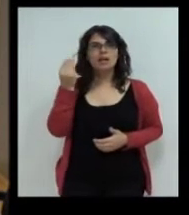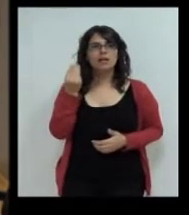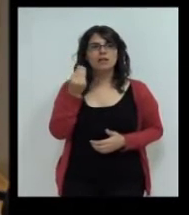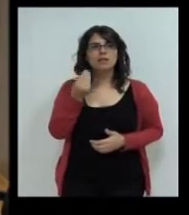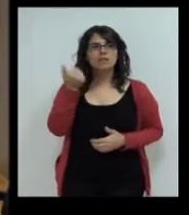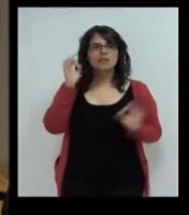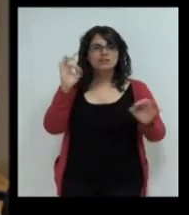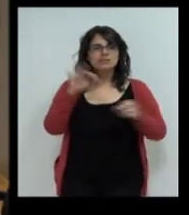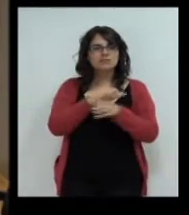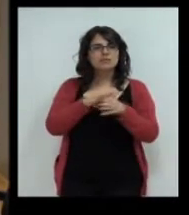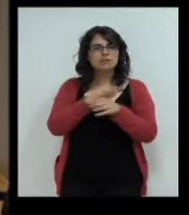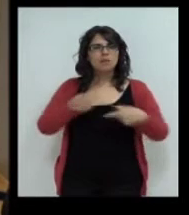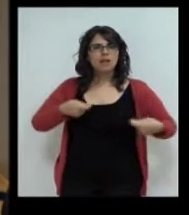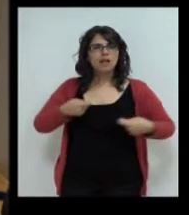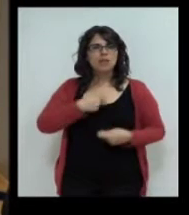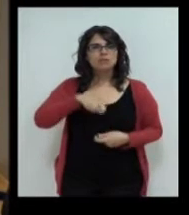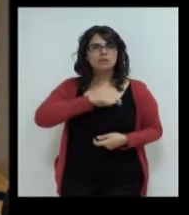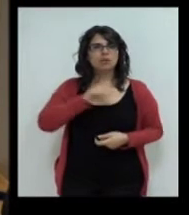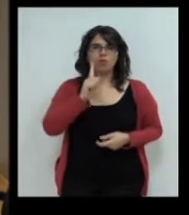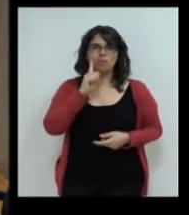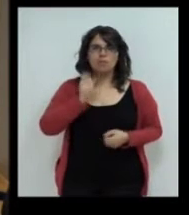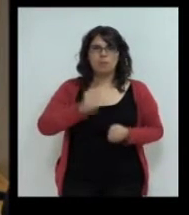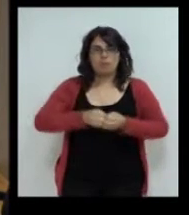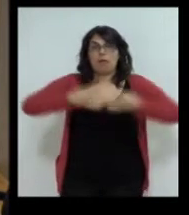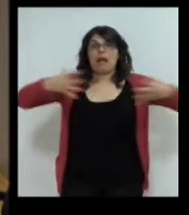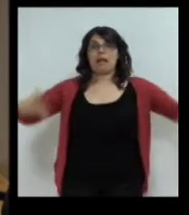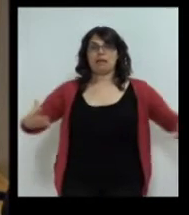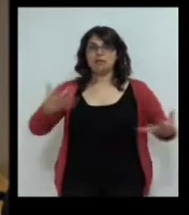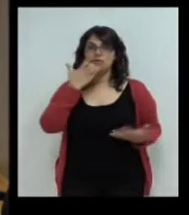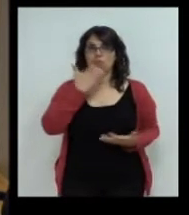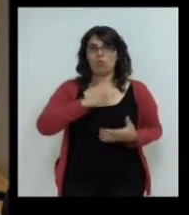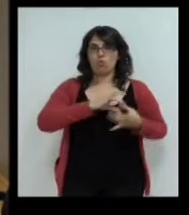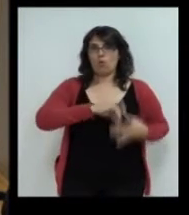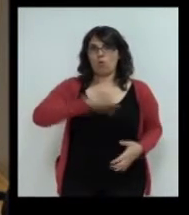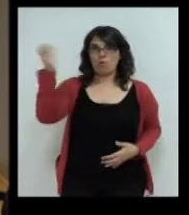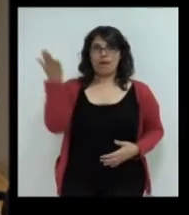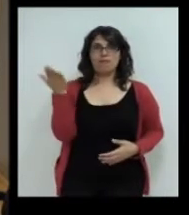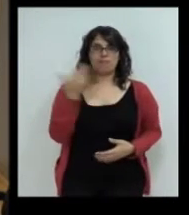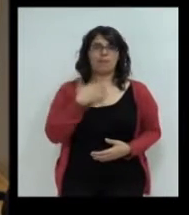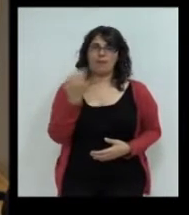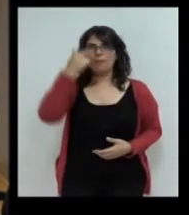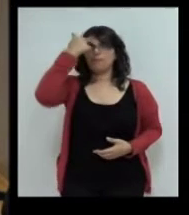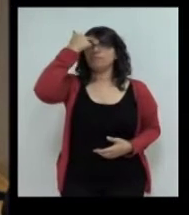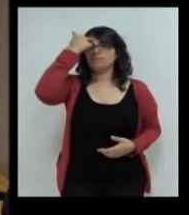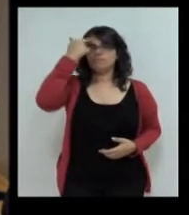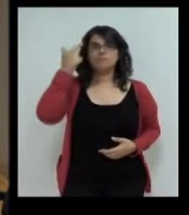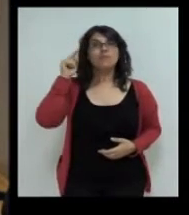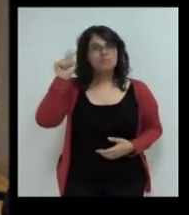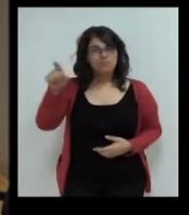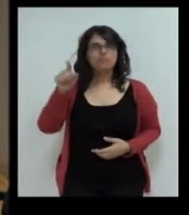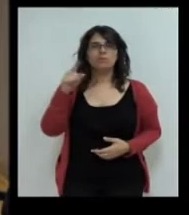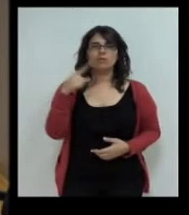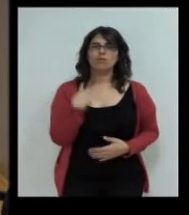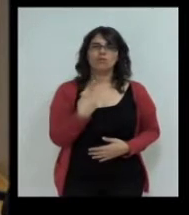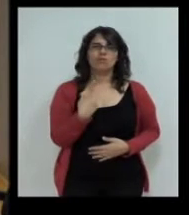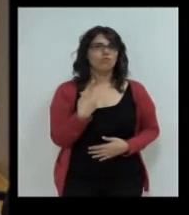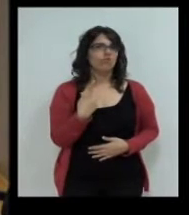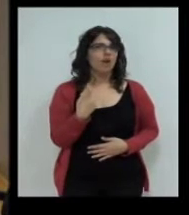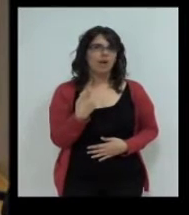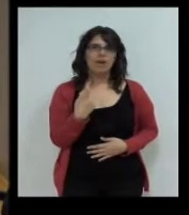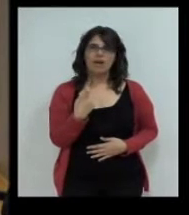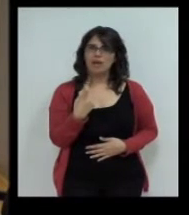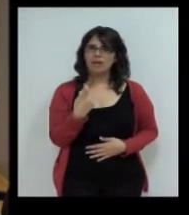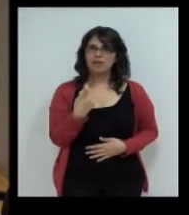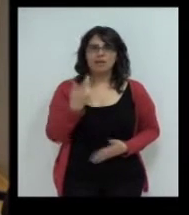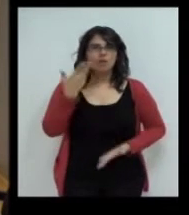mercado español, sino en un ámbito más amplio como es el del conjunto de la Unión Europea. Y ahí es donde sí que tenemos un déficit comparado con